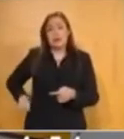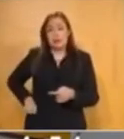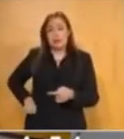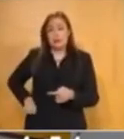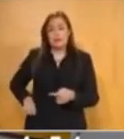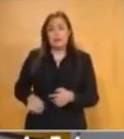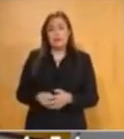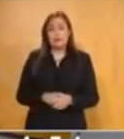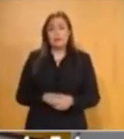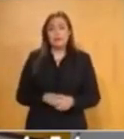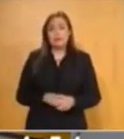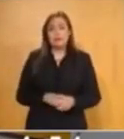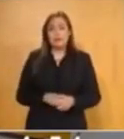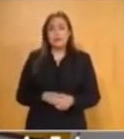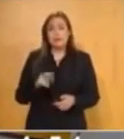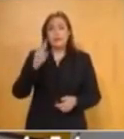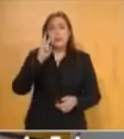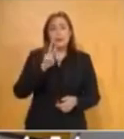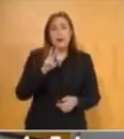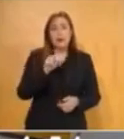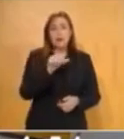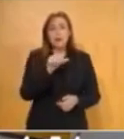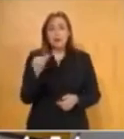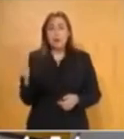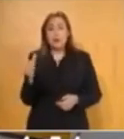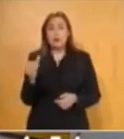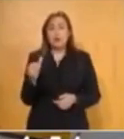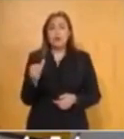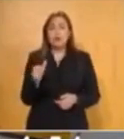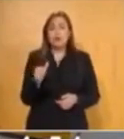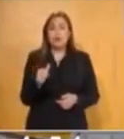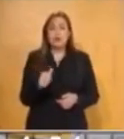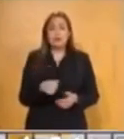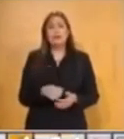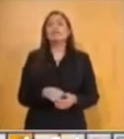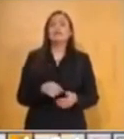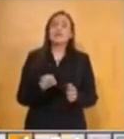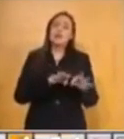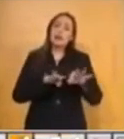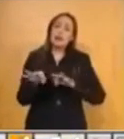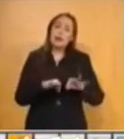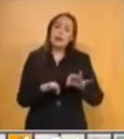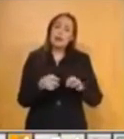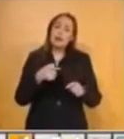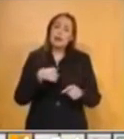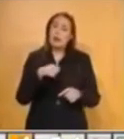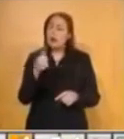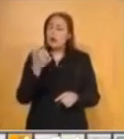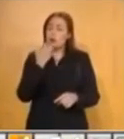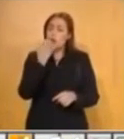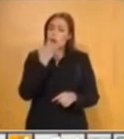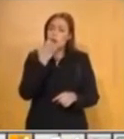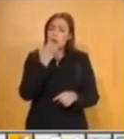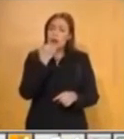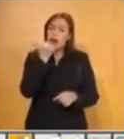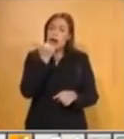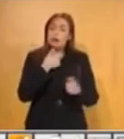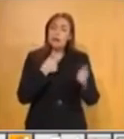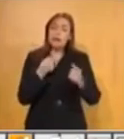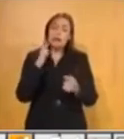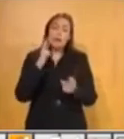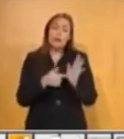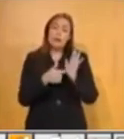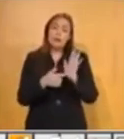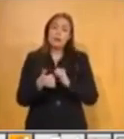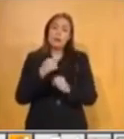attention. Here we have another work of another student of the last year. This kind of comic strip